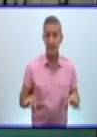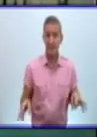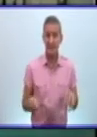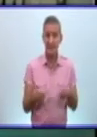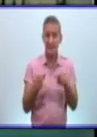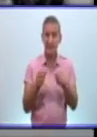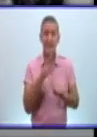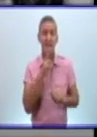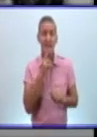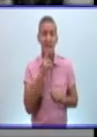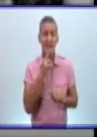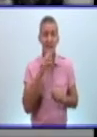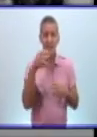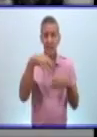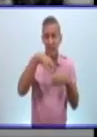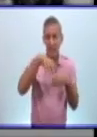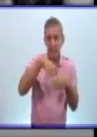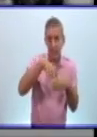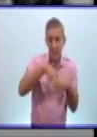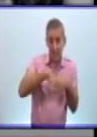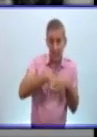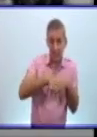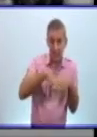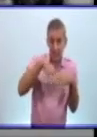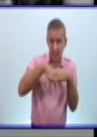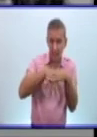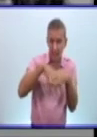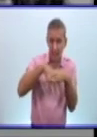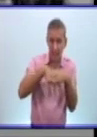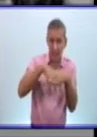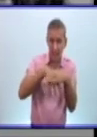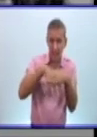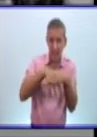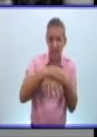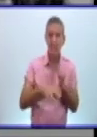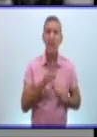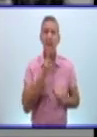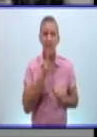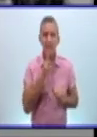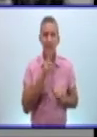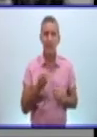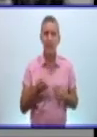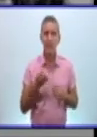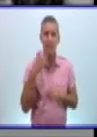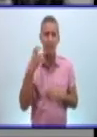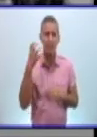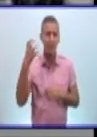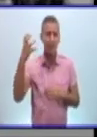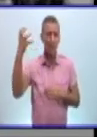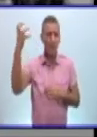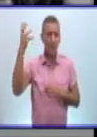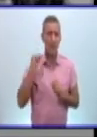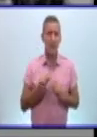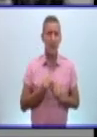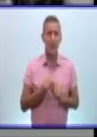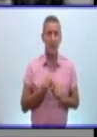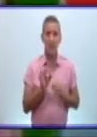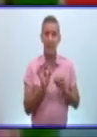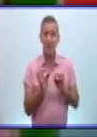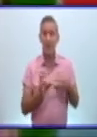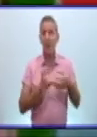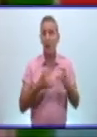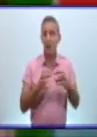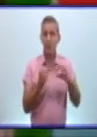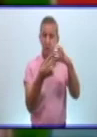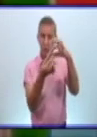escurren y caen por la acción del líquido, y este, al evaporarse, deja las sales en forma de picos.